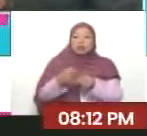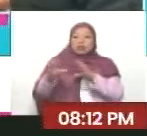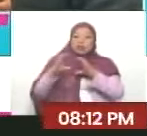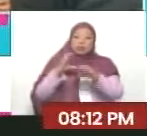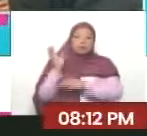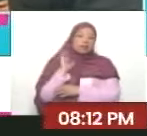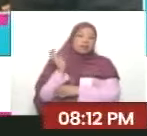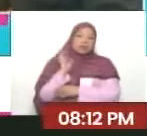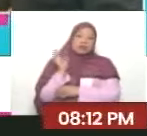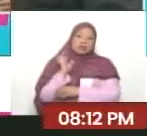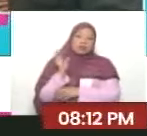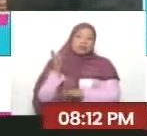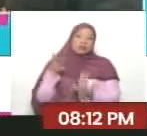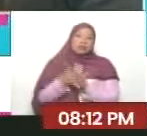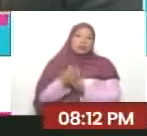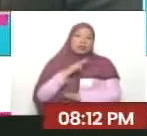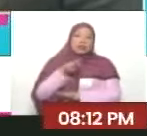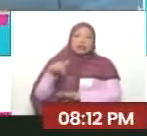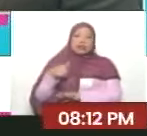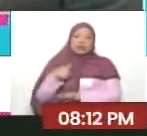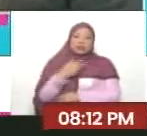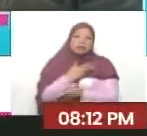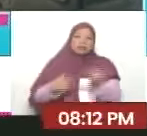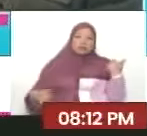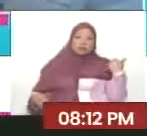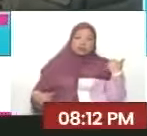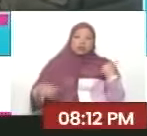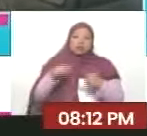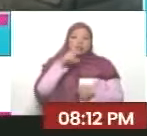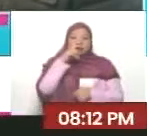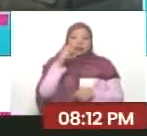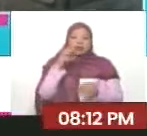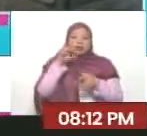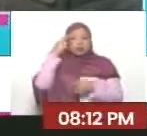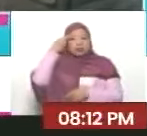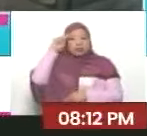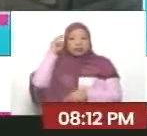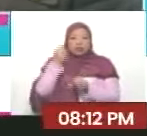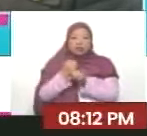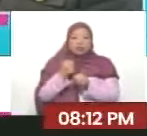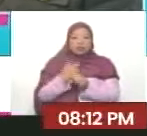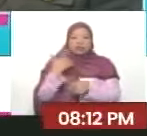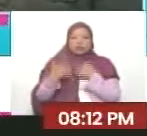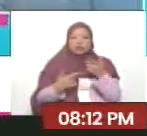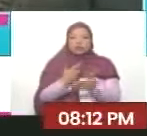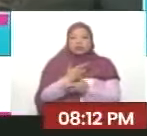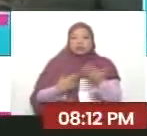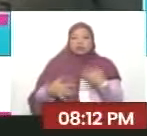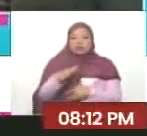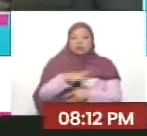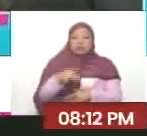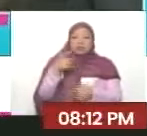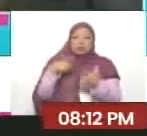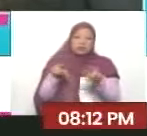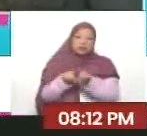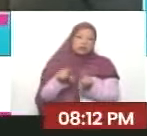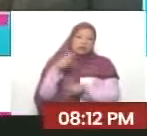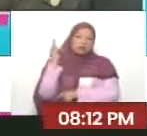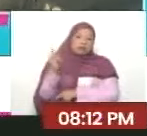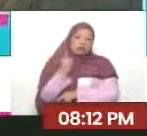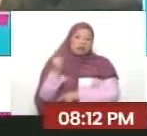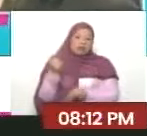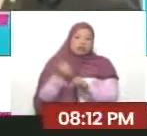conversamos con el presidente Petro, con el presidente Díaz-Canel de Cuba, con el presidente Lucho Arce de